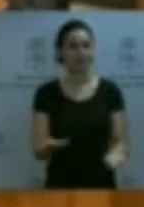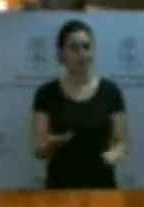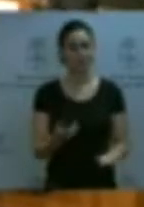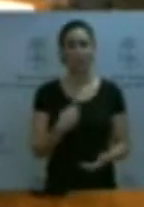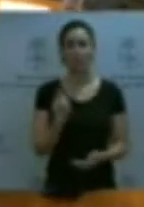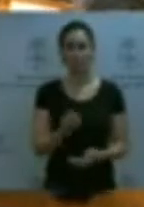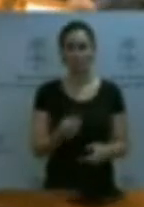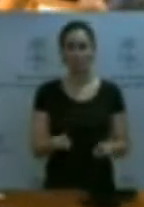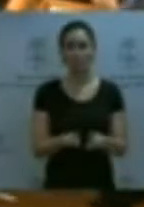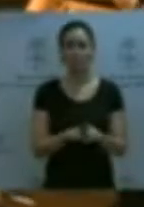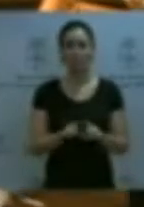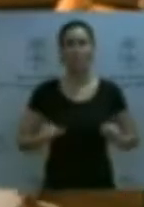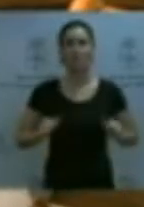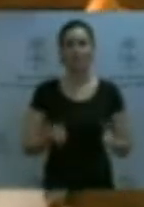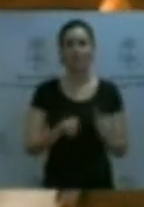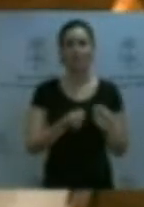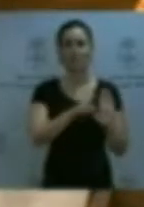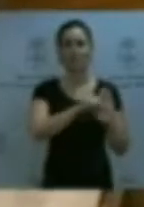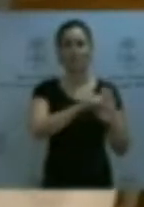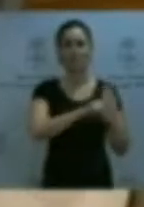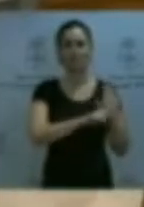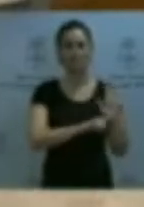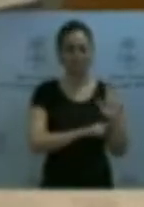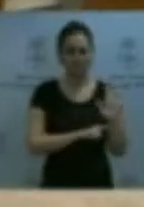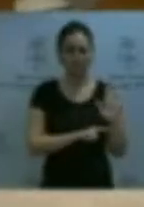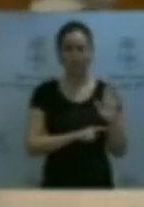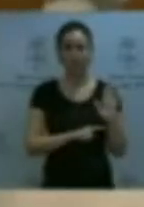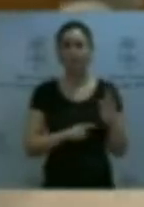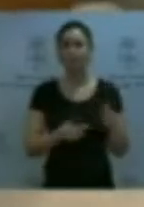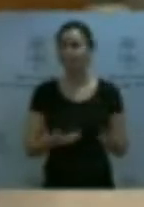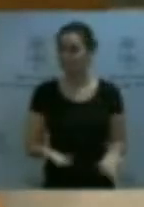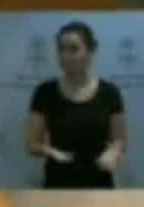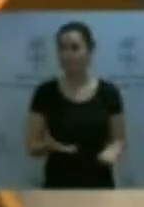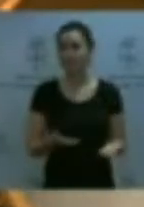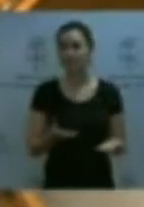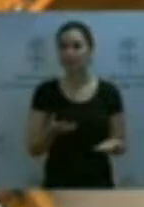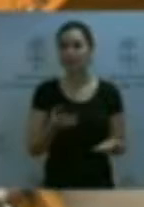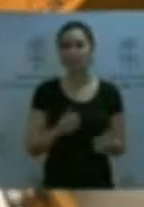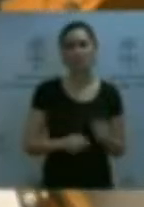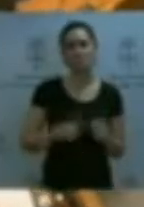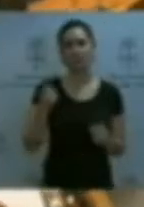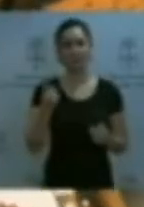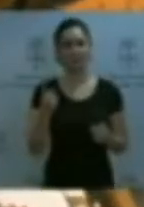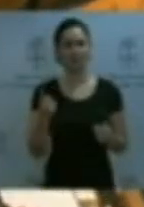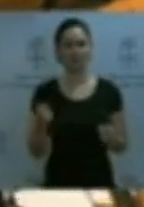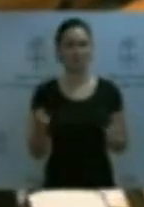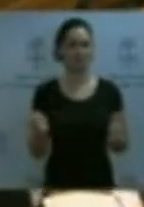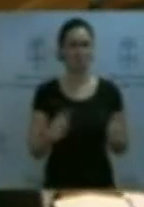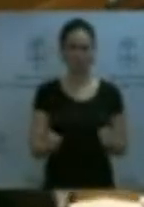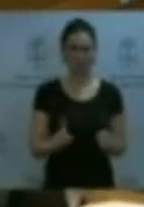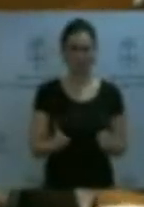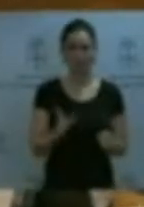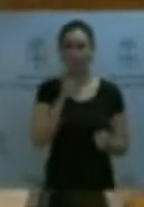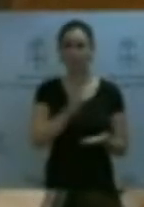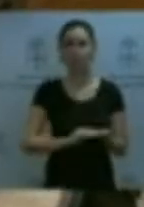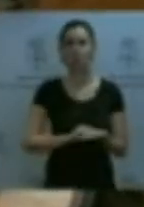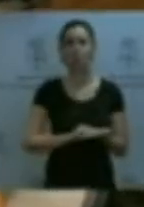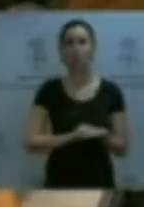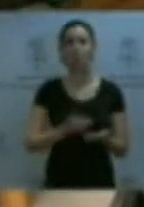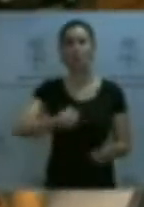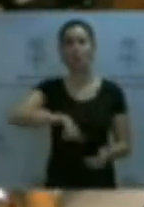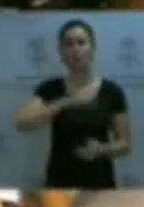de ellas en sí misma puede ser la panacea de la solución que todos seguramente querríamos tener. Conviniendo con